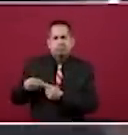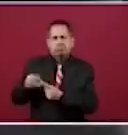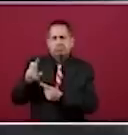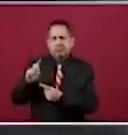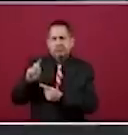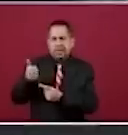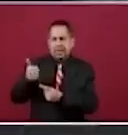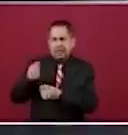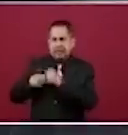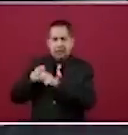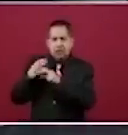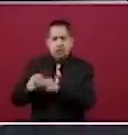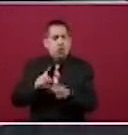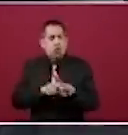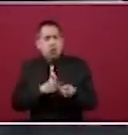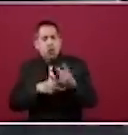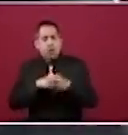36 años?